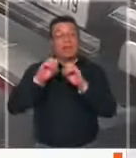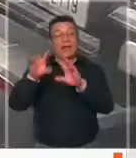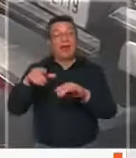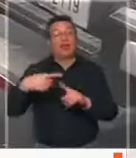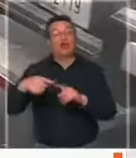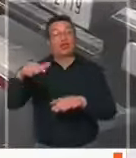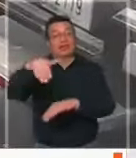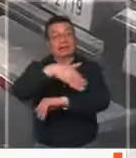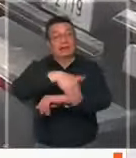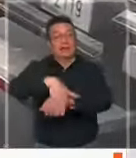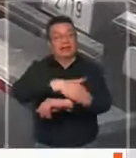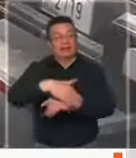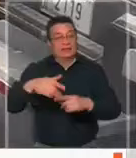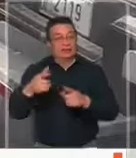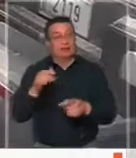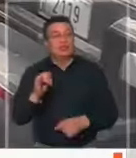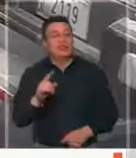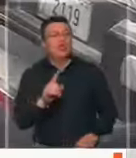domicilio, ¿no?